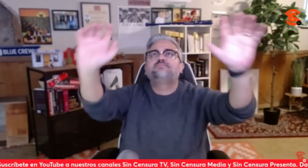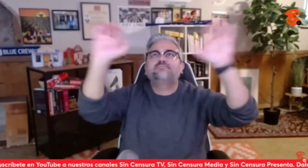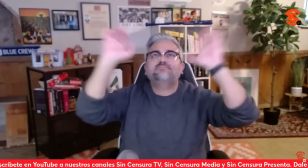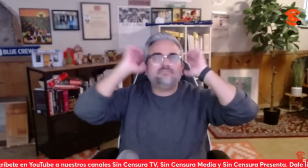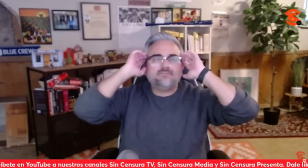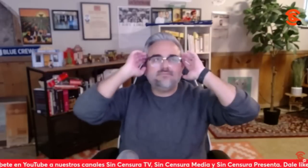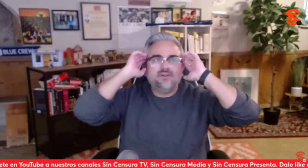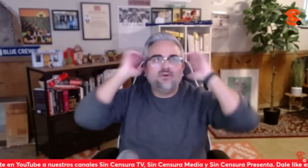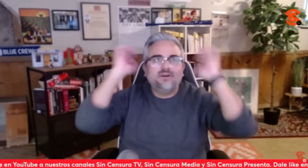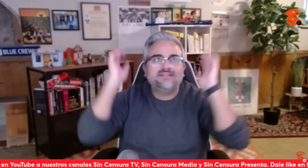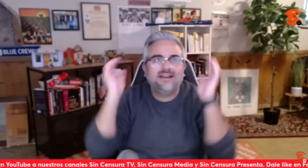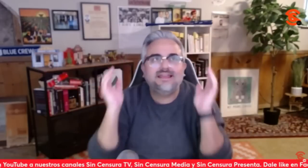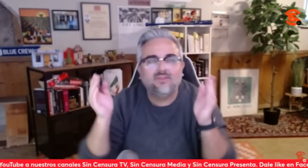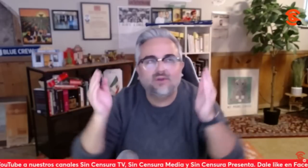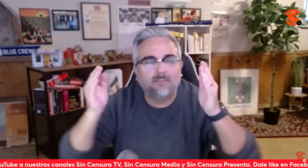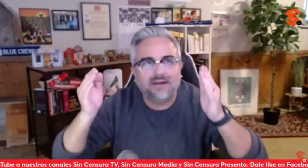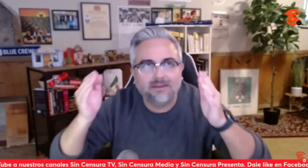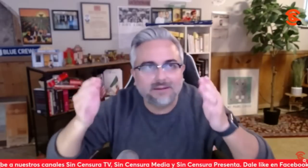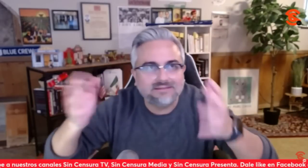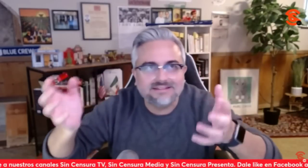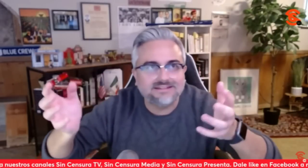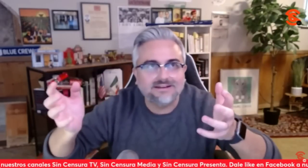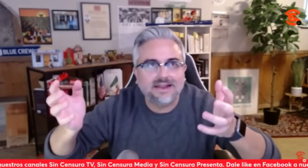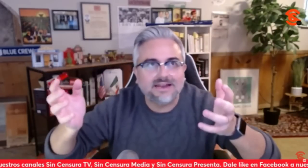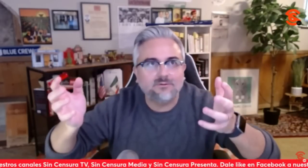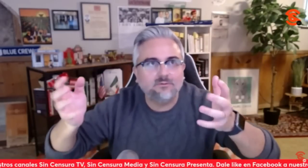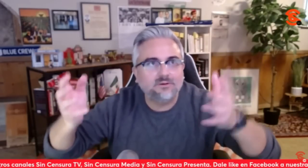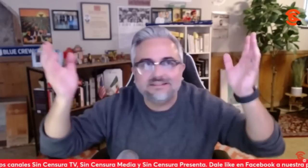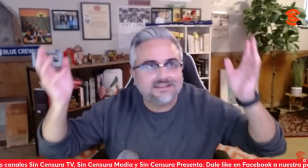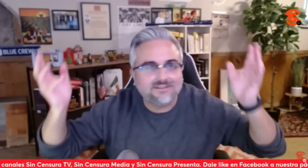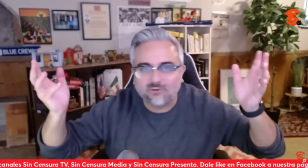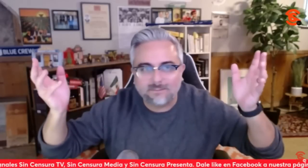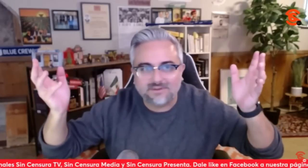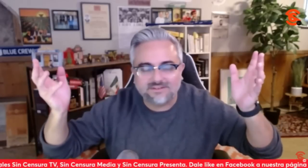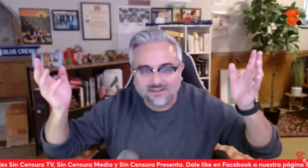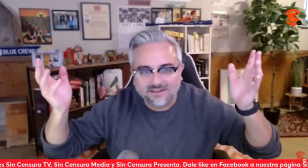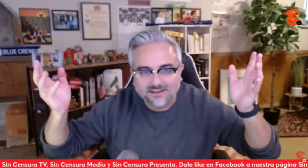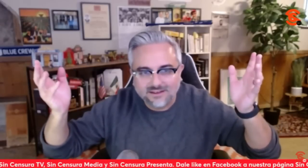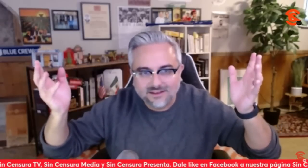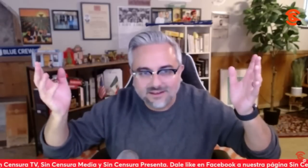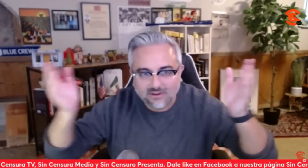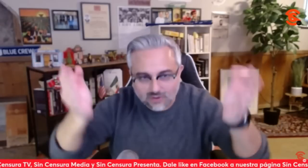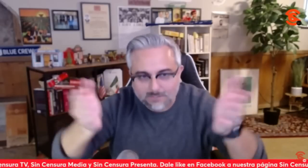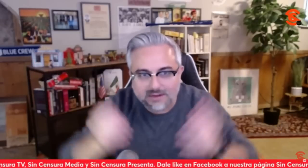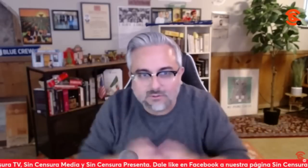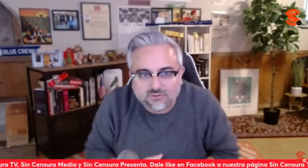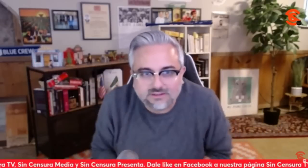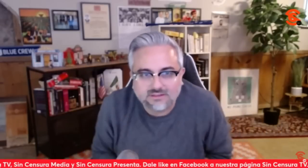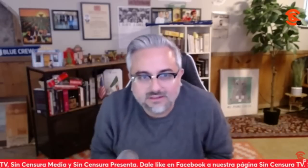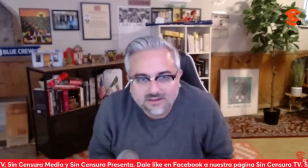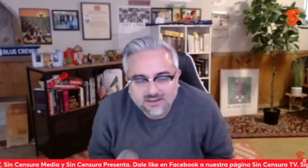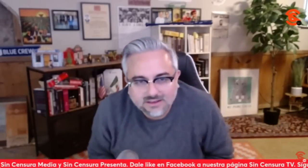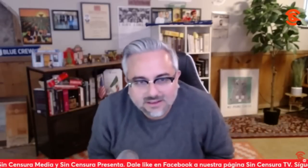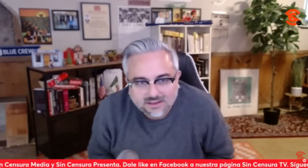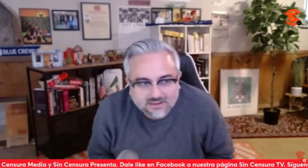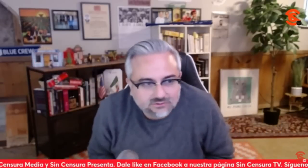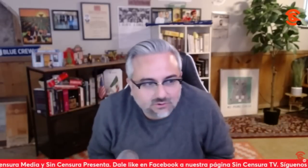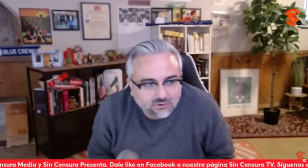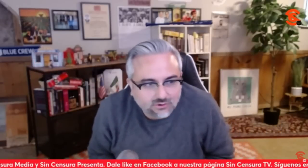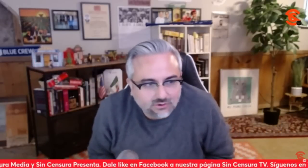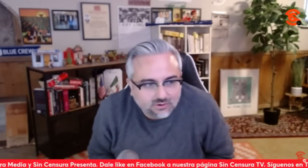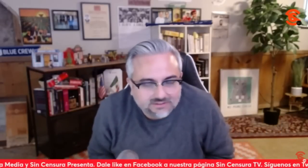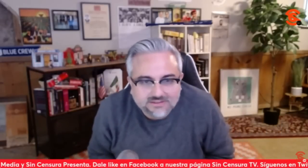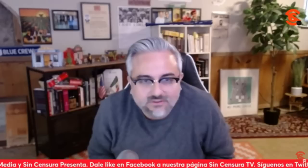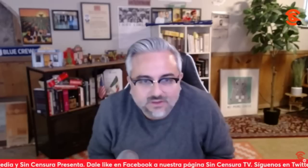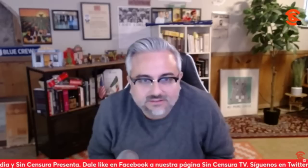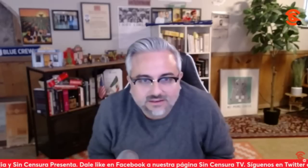mire, no es que le haya dado la palabra a Vicente Serrano o a Sin Censura per se, le doy la palabra a usted.